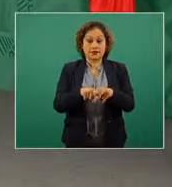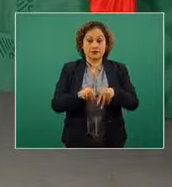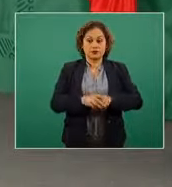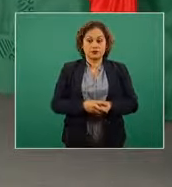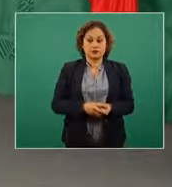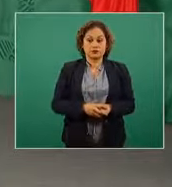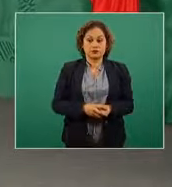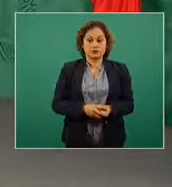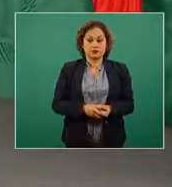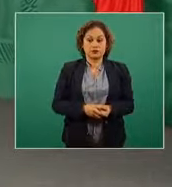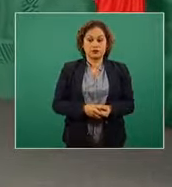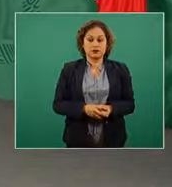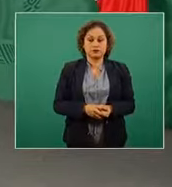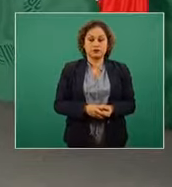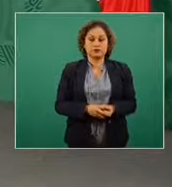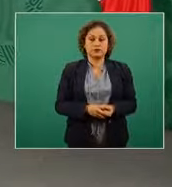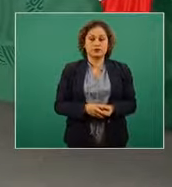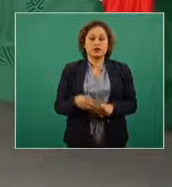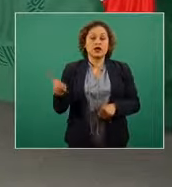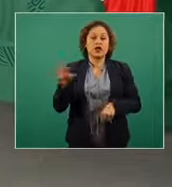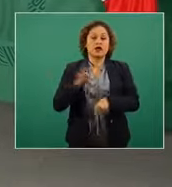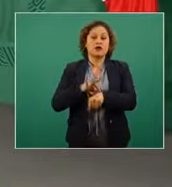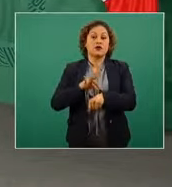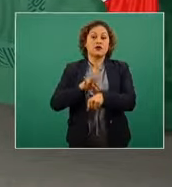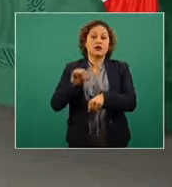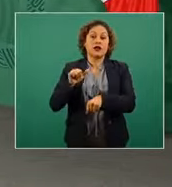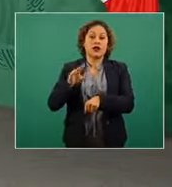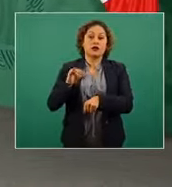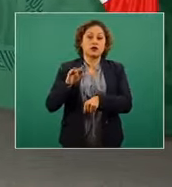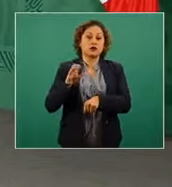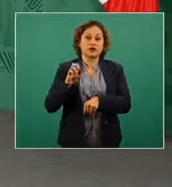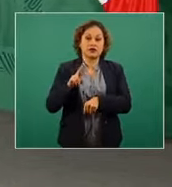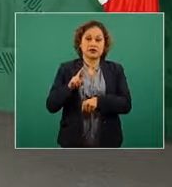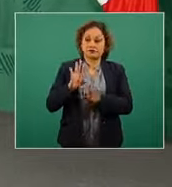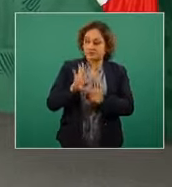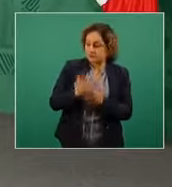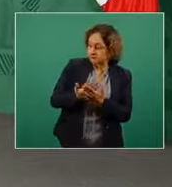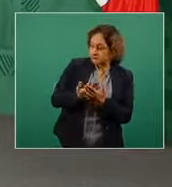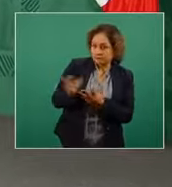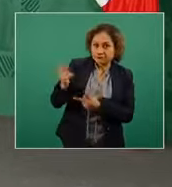doctor Alcocer, ahora que llegue.